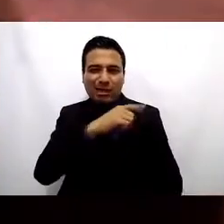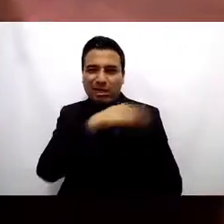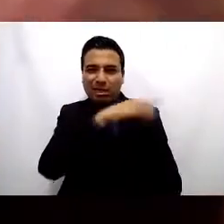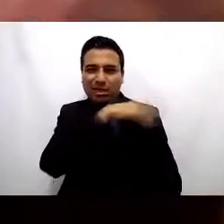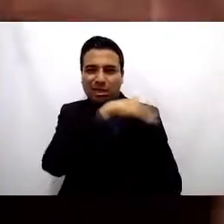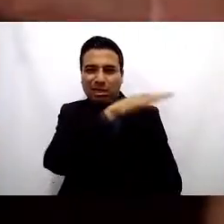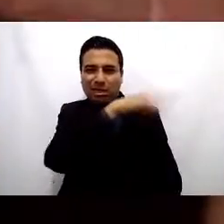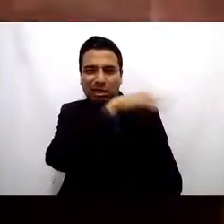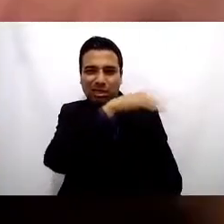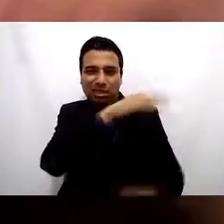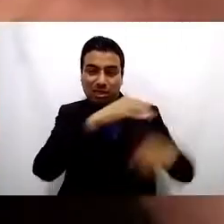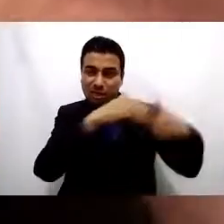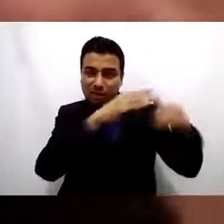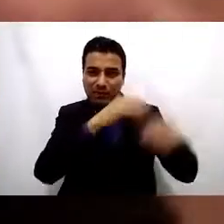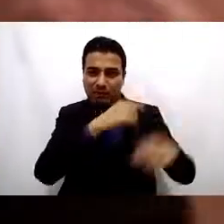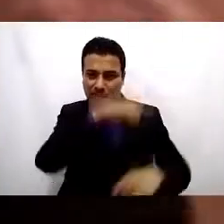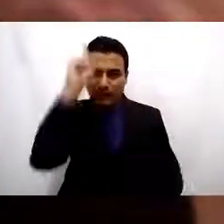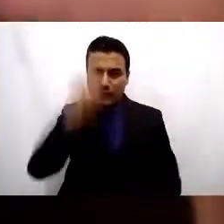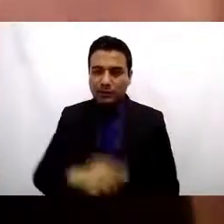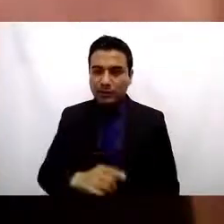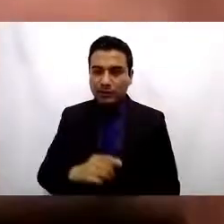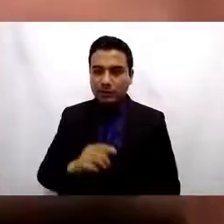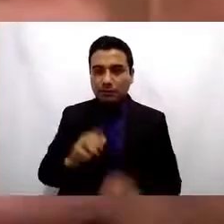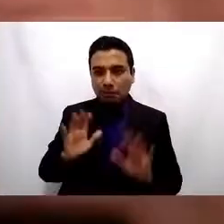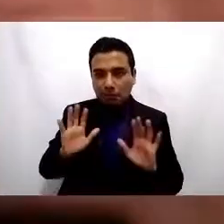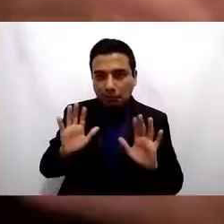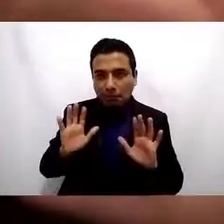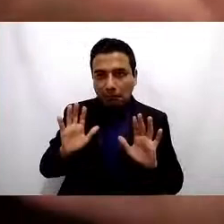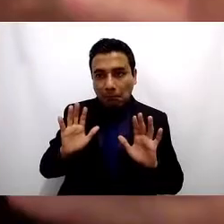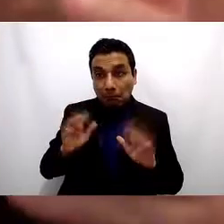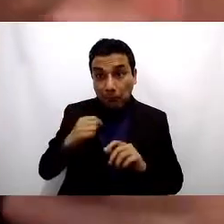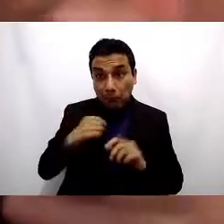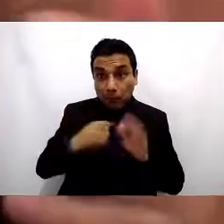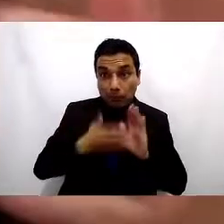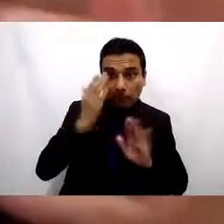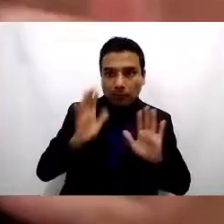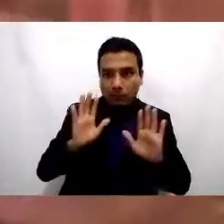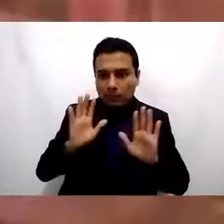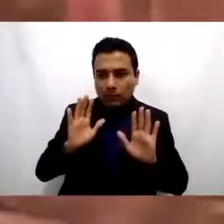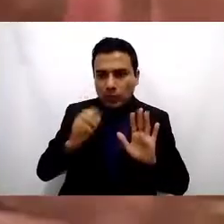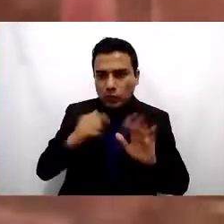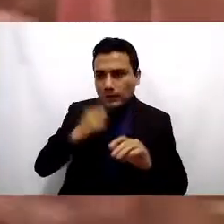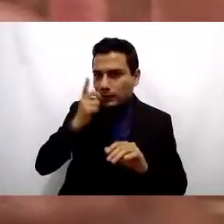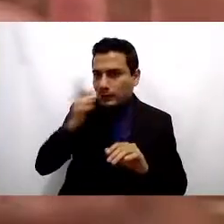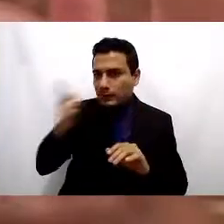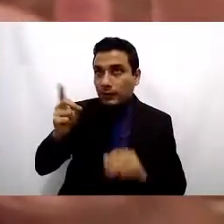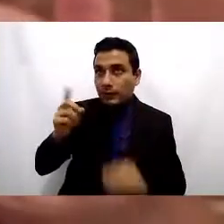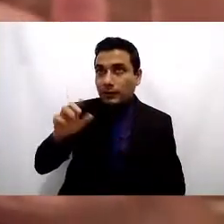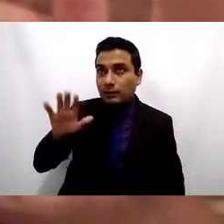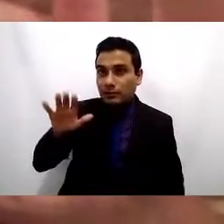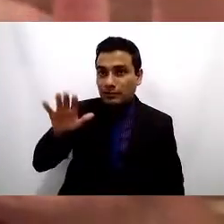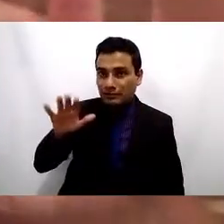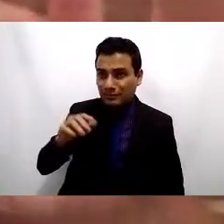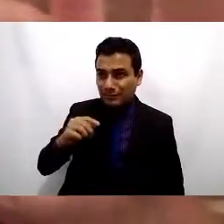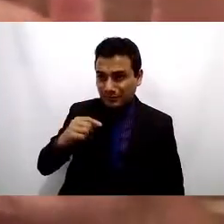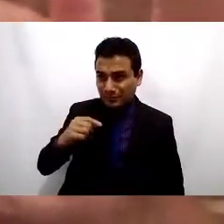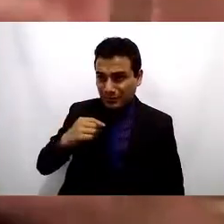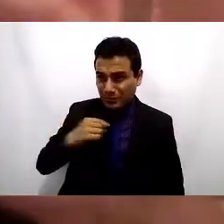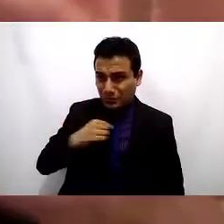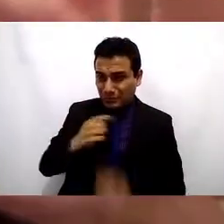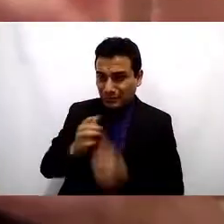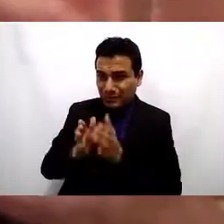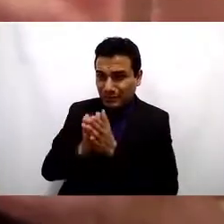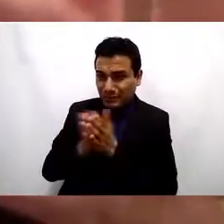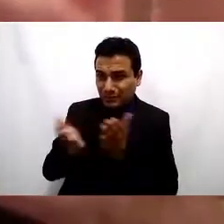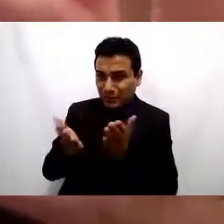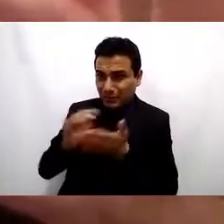el I Ching, andate. Y entonces yo antes de irme simplemente dije, yo nunca arruinaría la lectura del I Ching,